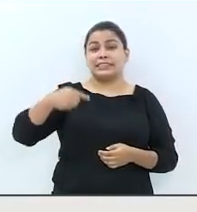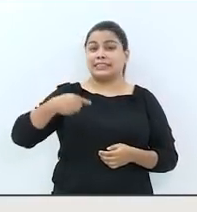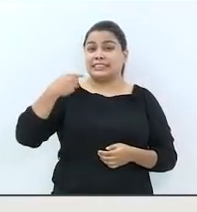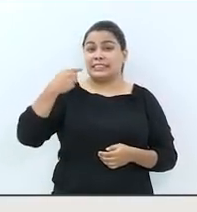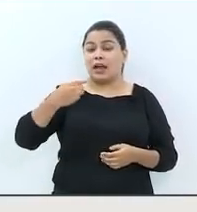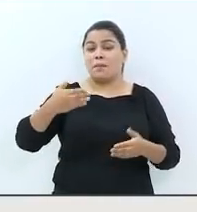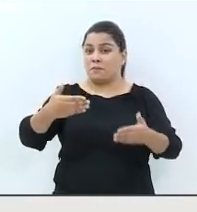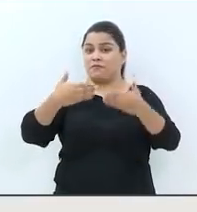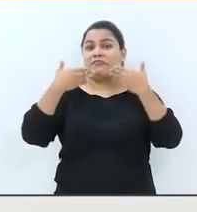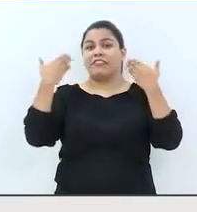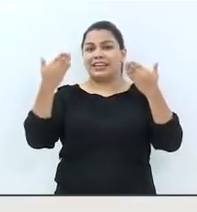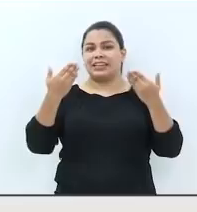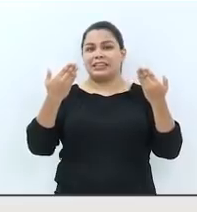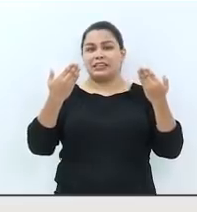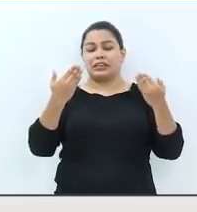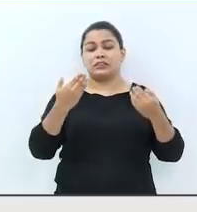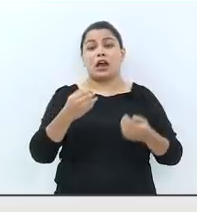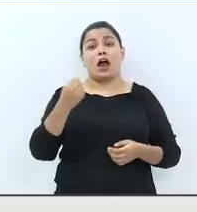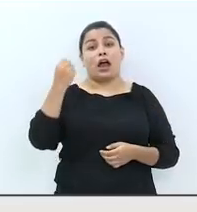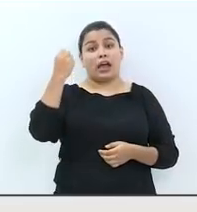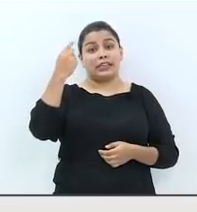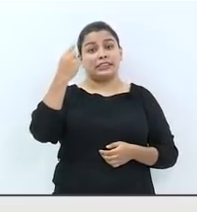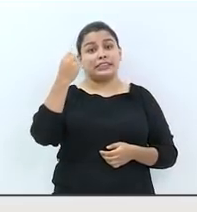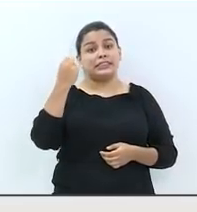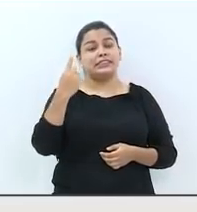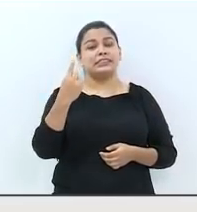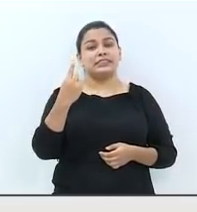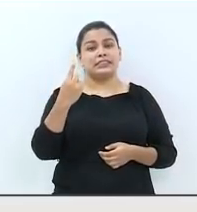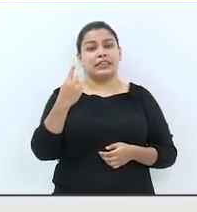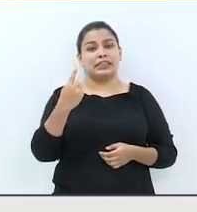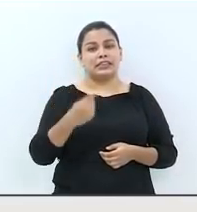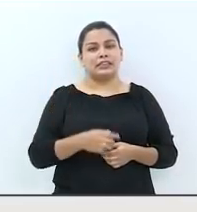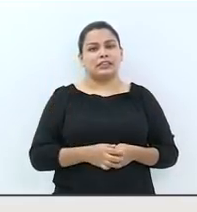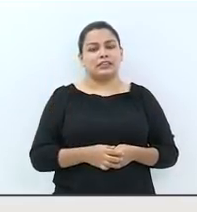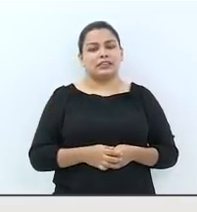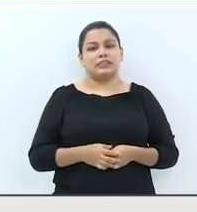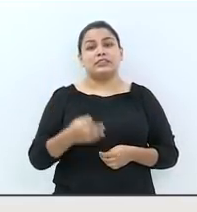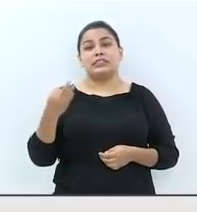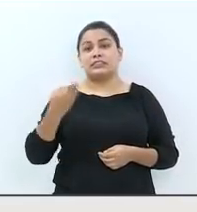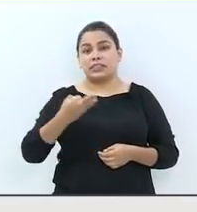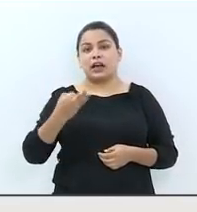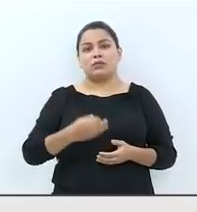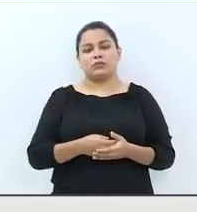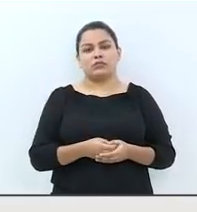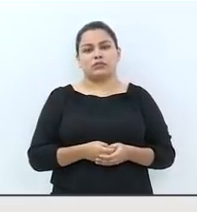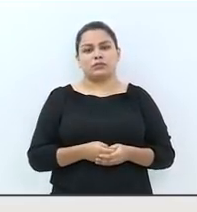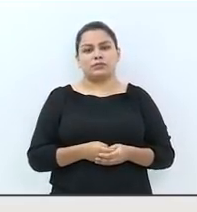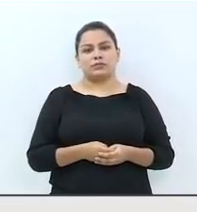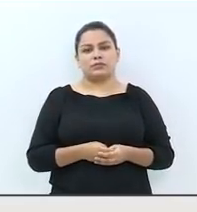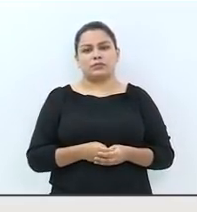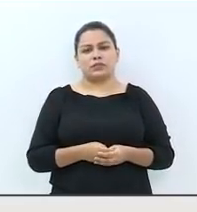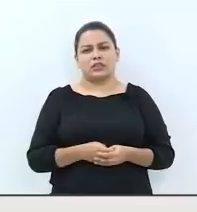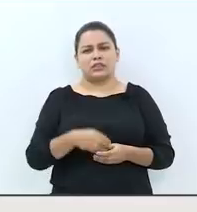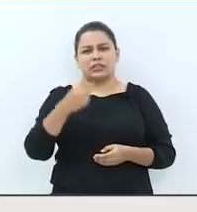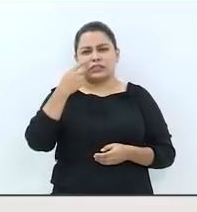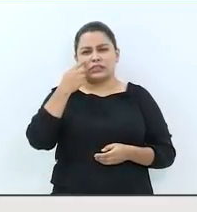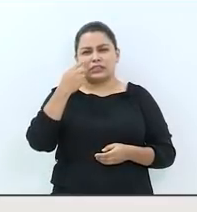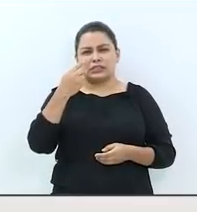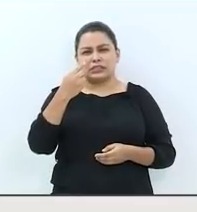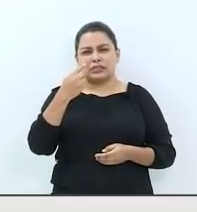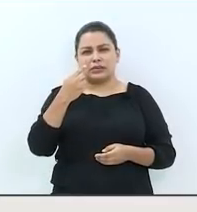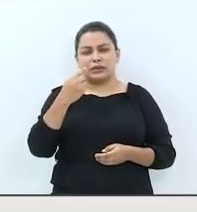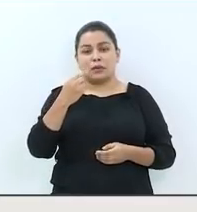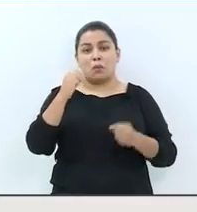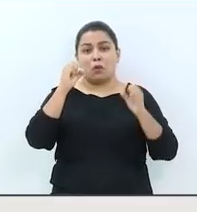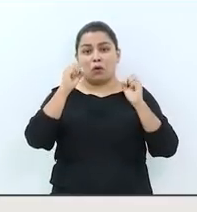que comprendamos que tenemos que generar ese ambiente o que debemos, que somos ese motorcito que